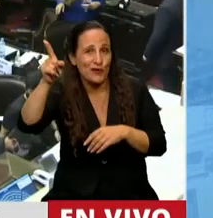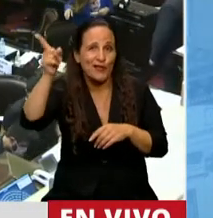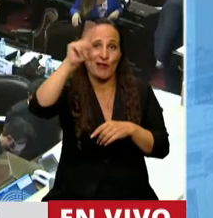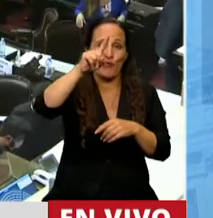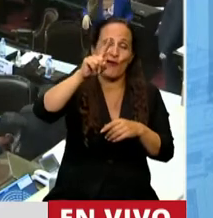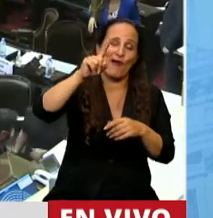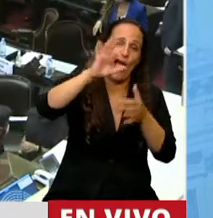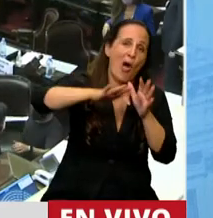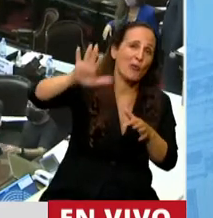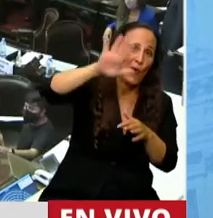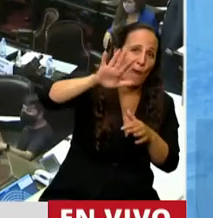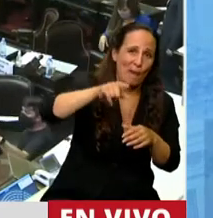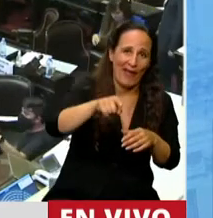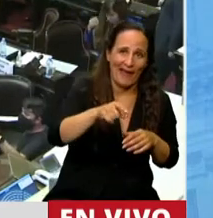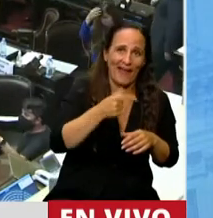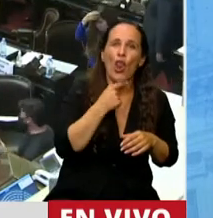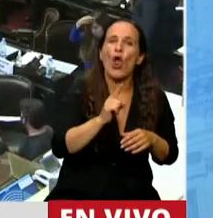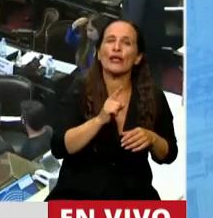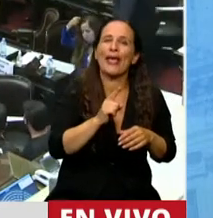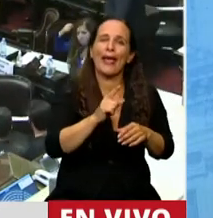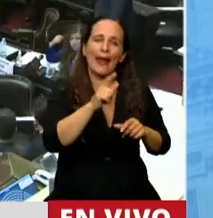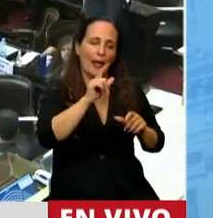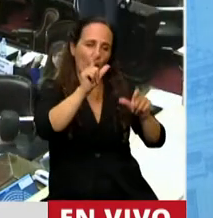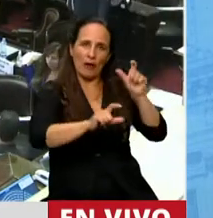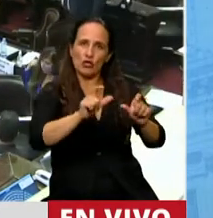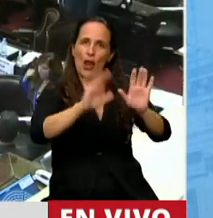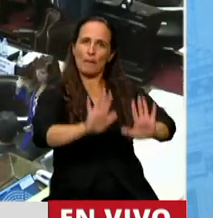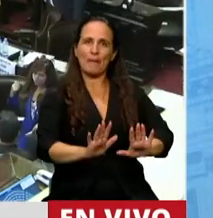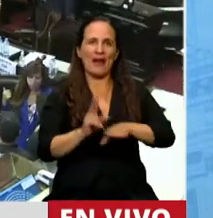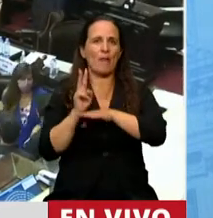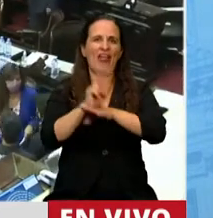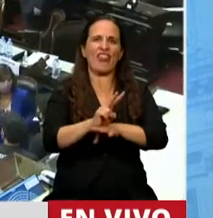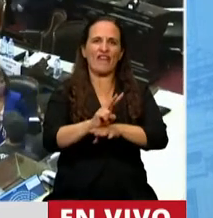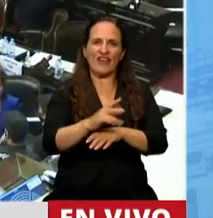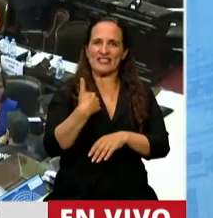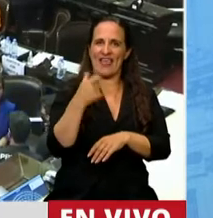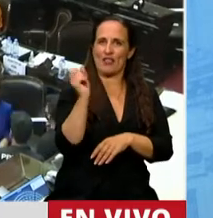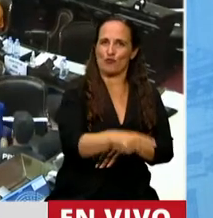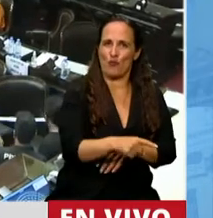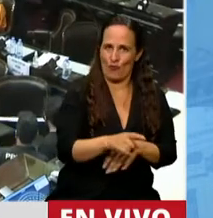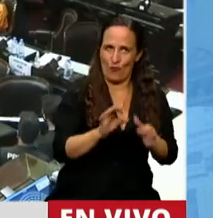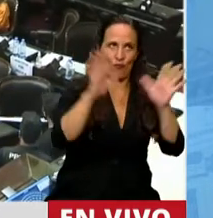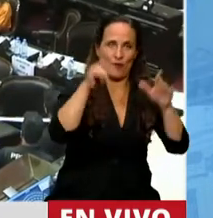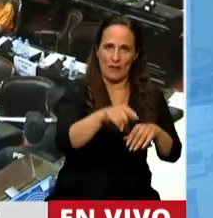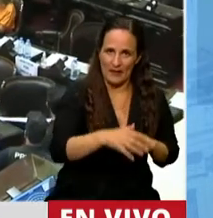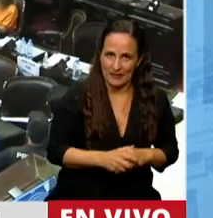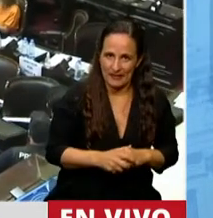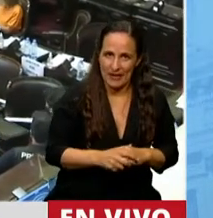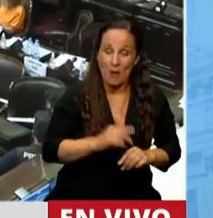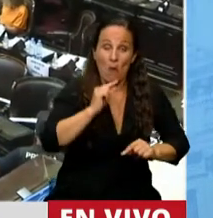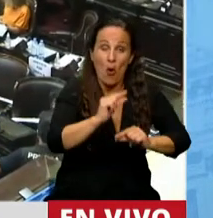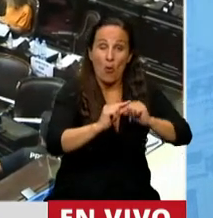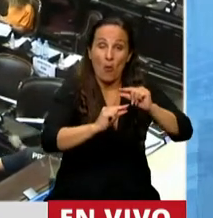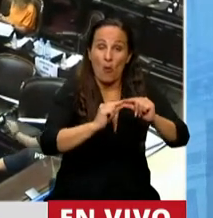como el nuestro puedan tener un desarrollo de una capacidad de defensa para la soberanía nacional un desguace